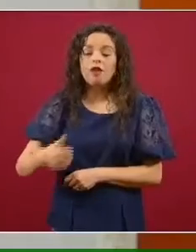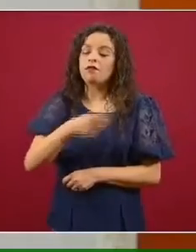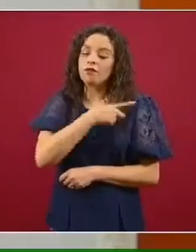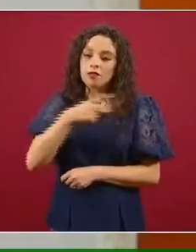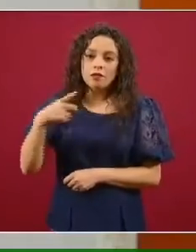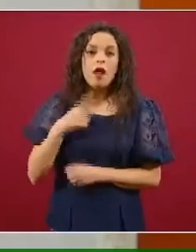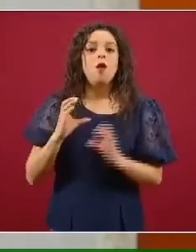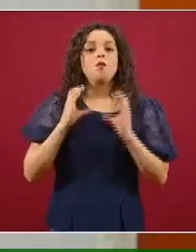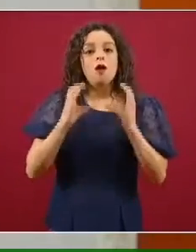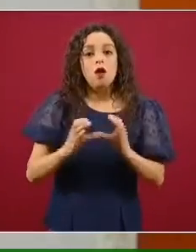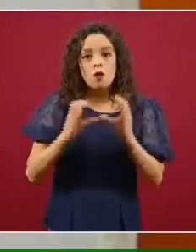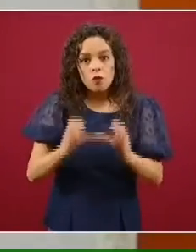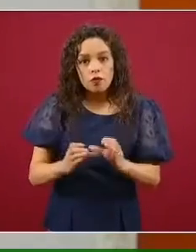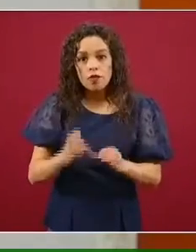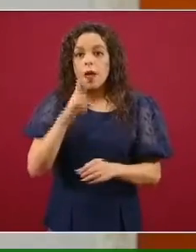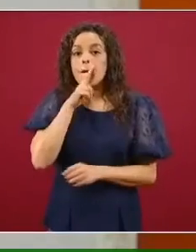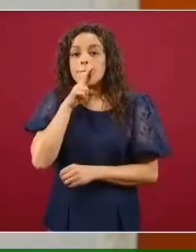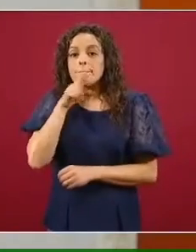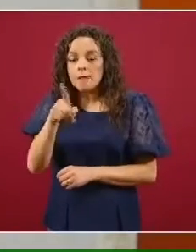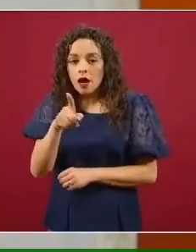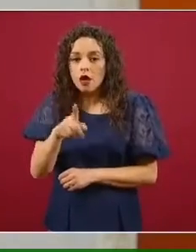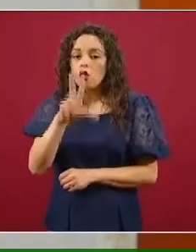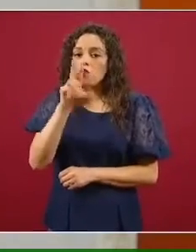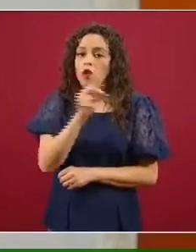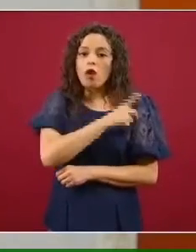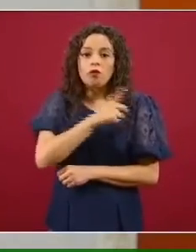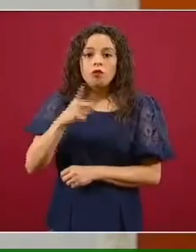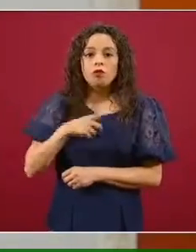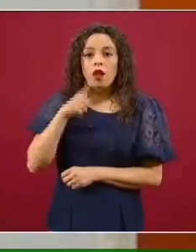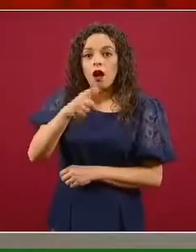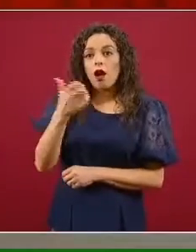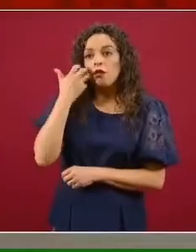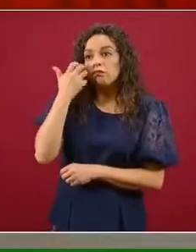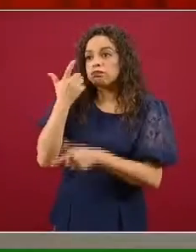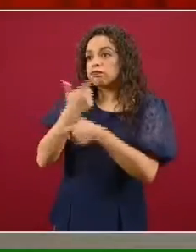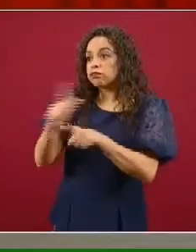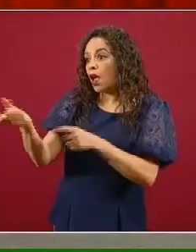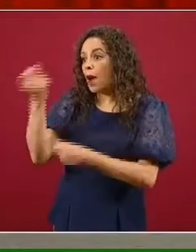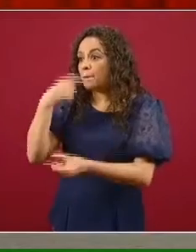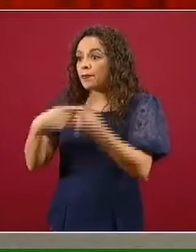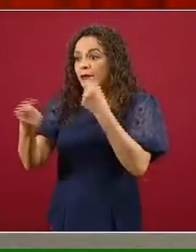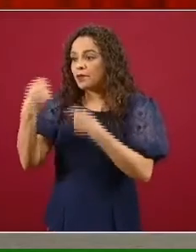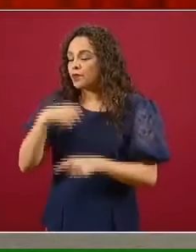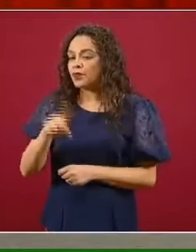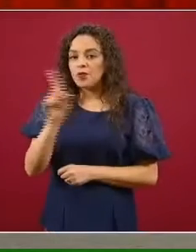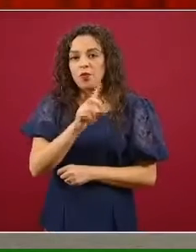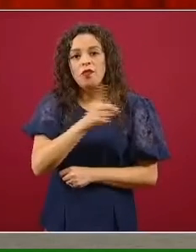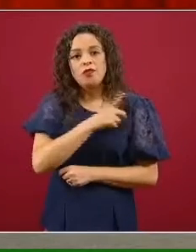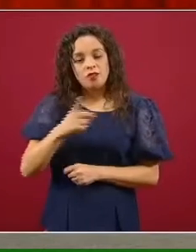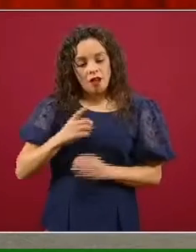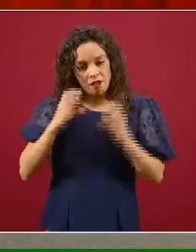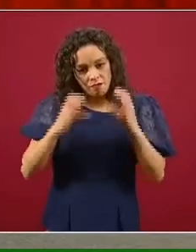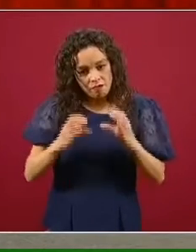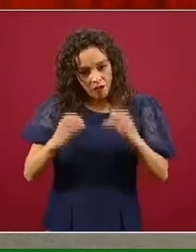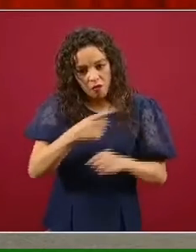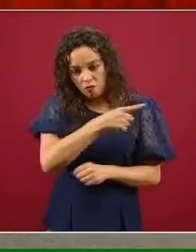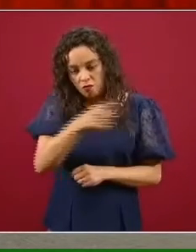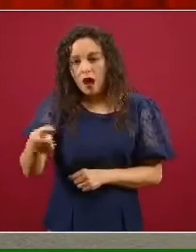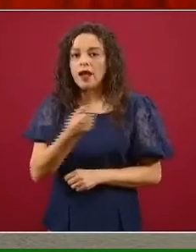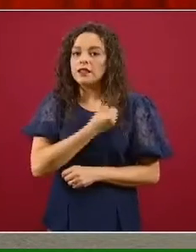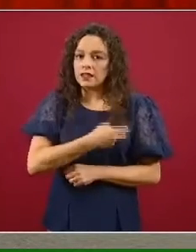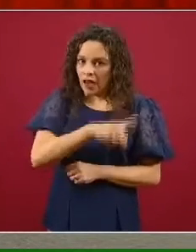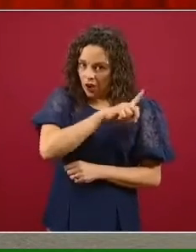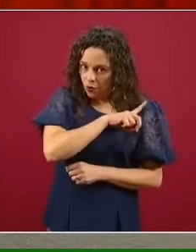por estas dos razones importantes en la salud de ustedes. Si me pasa la siguiente, pero no nada